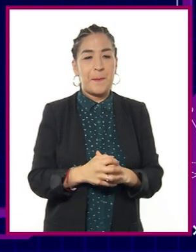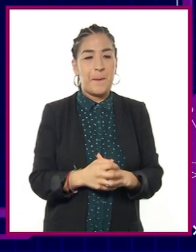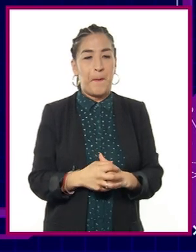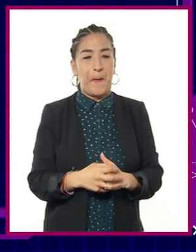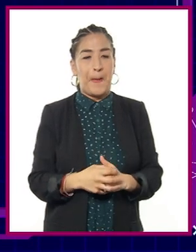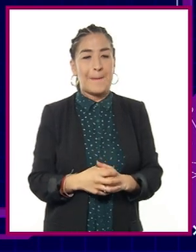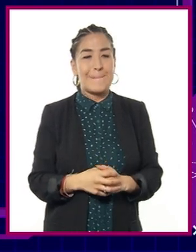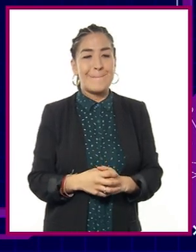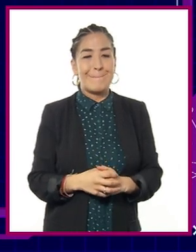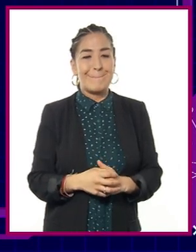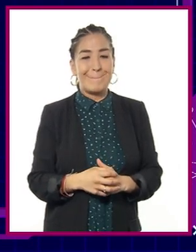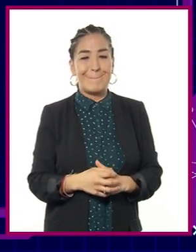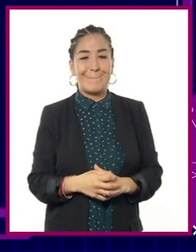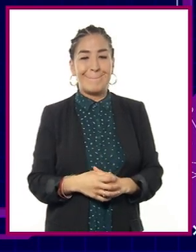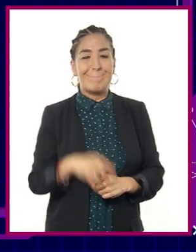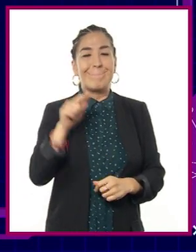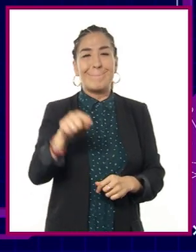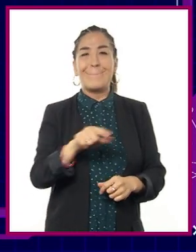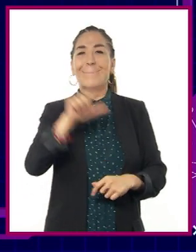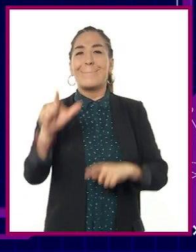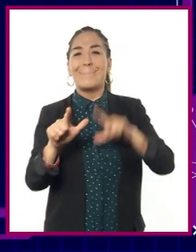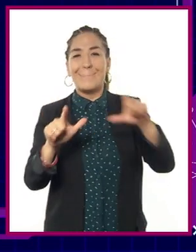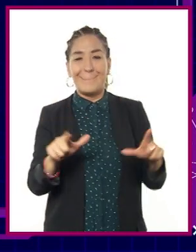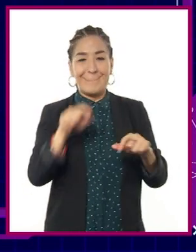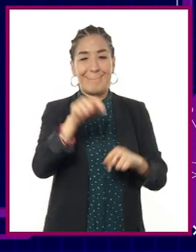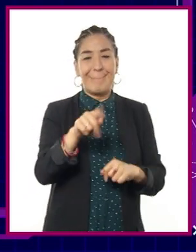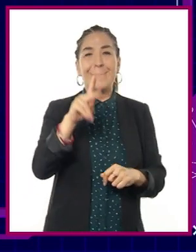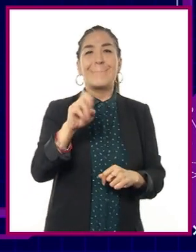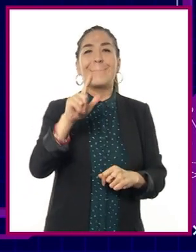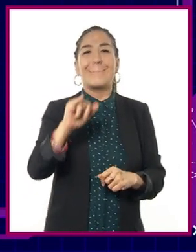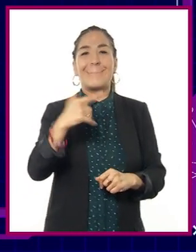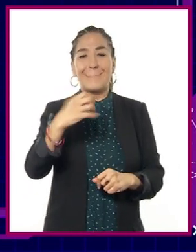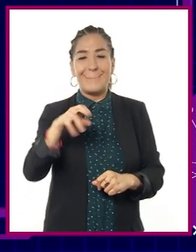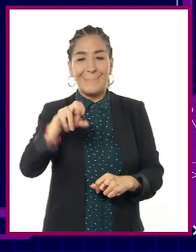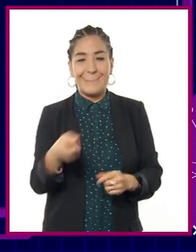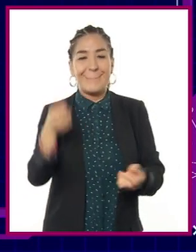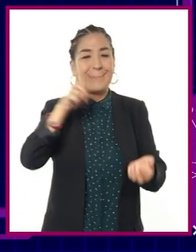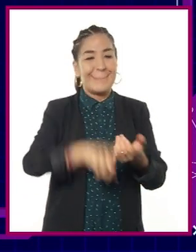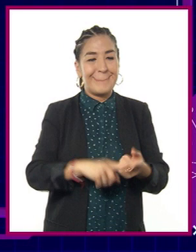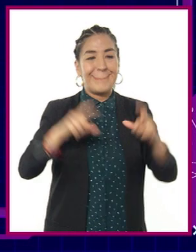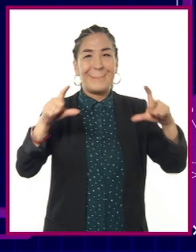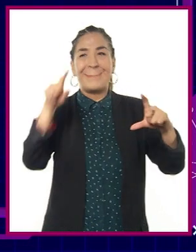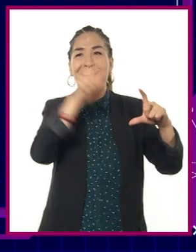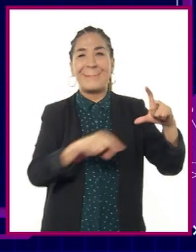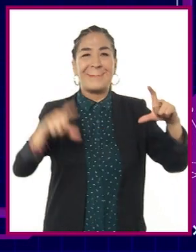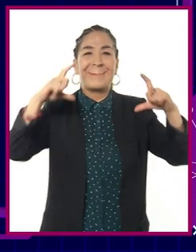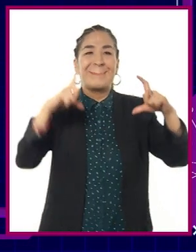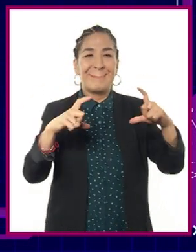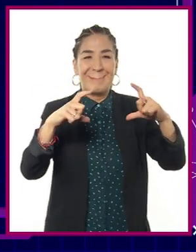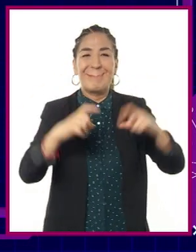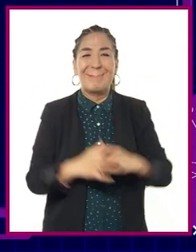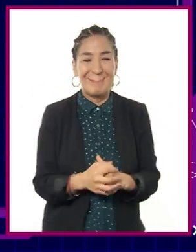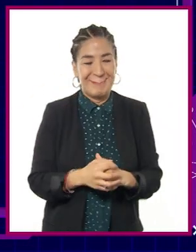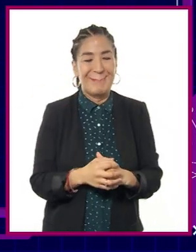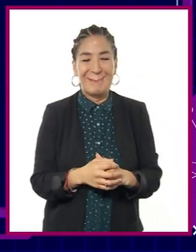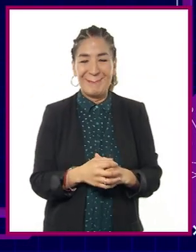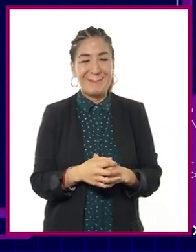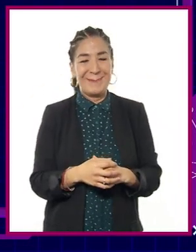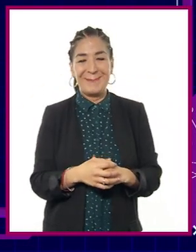2. ¿El lado de un polígono inscrito en la circunferencia es